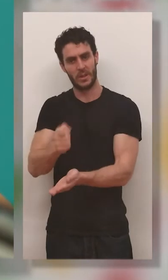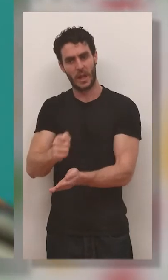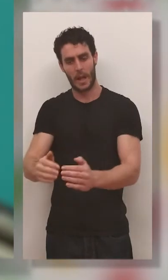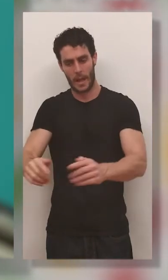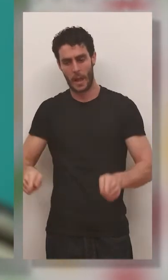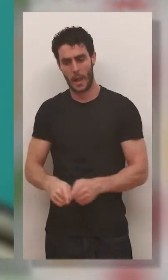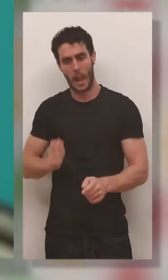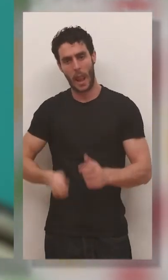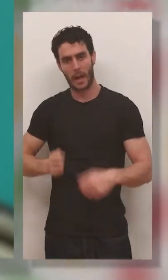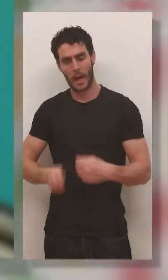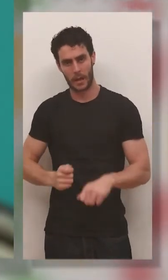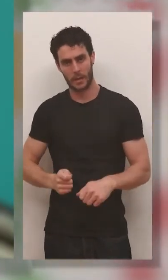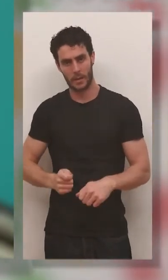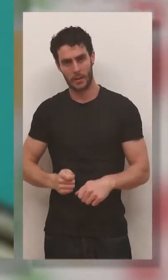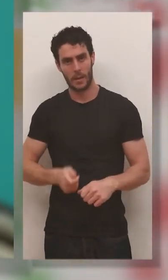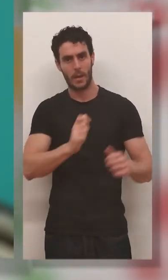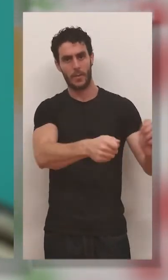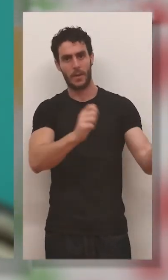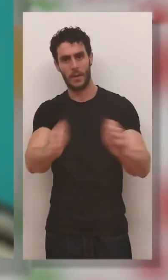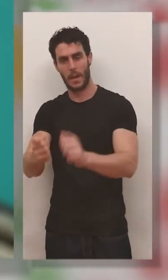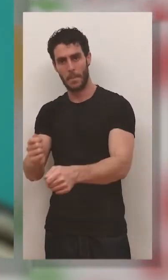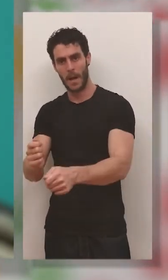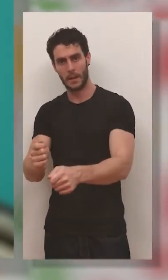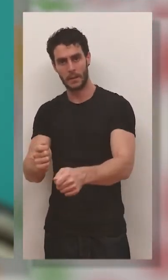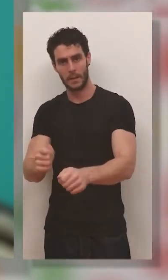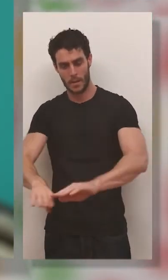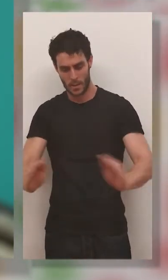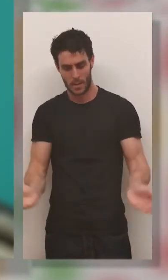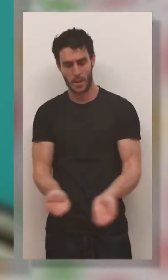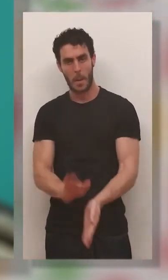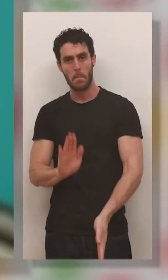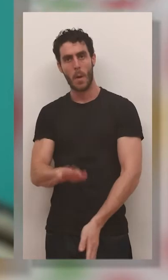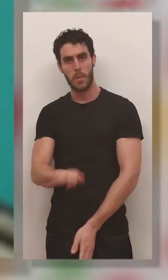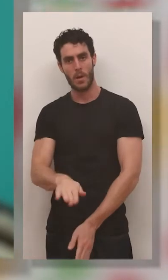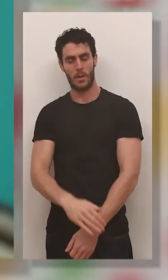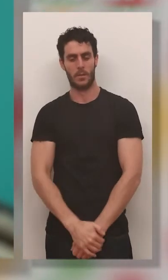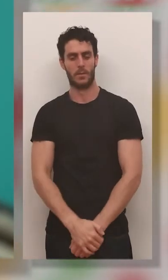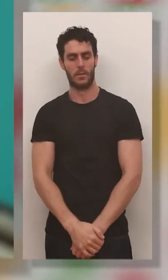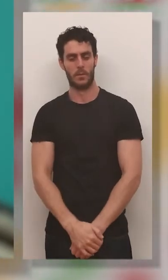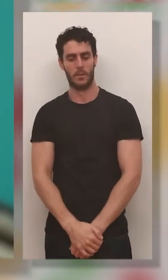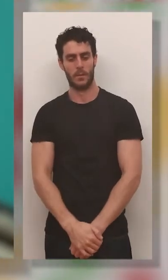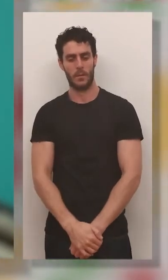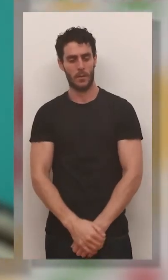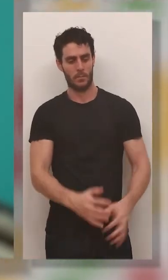caja, los dos timbales, el bombo es este grande de aquí abajo y